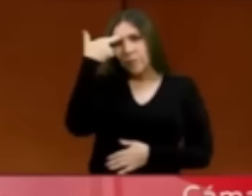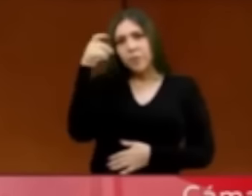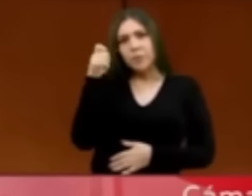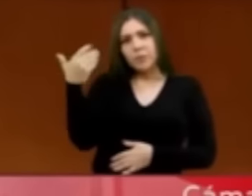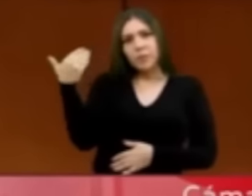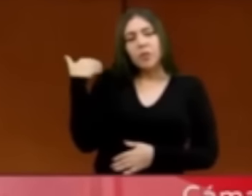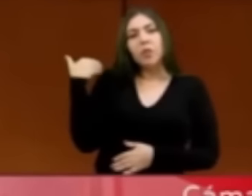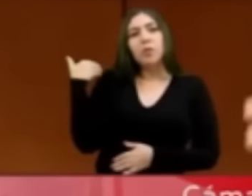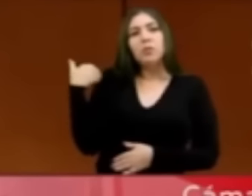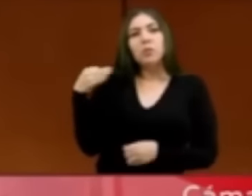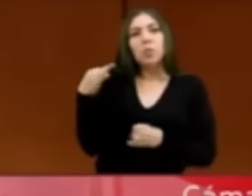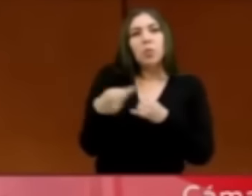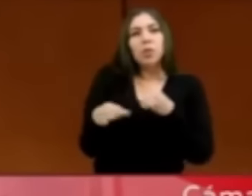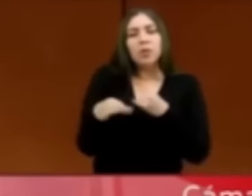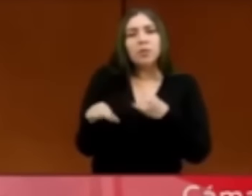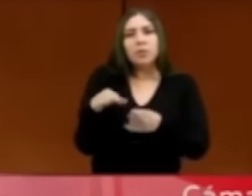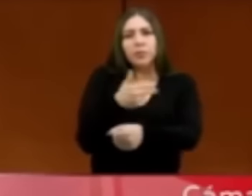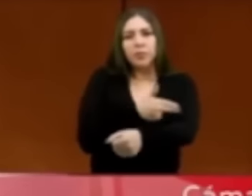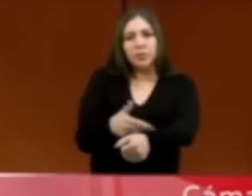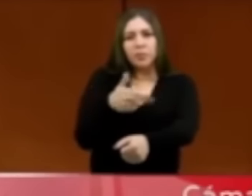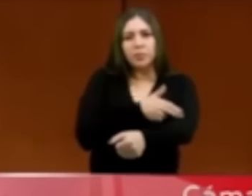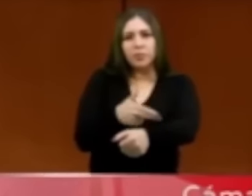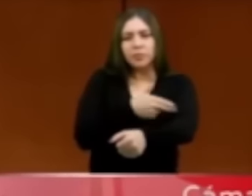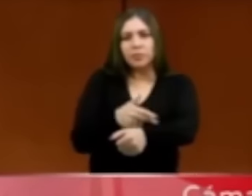a Miguel, nuestro excompañero,